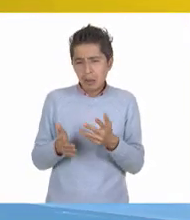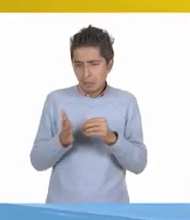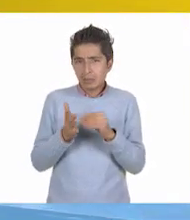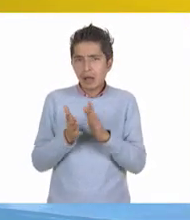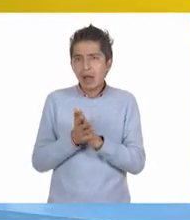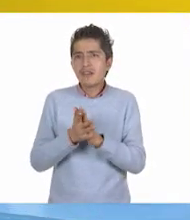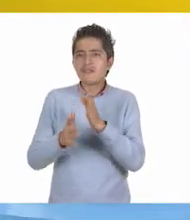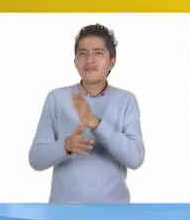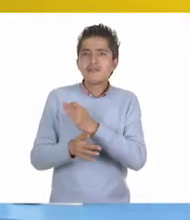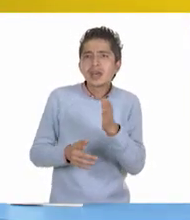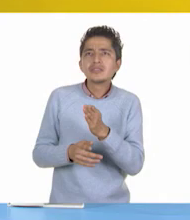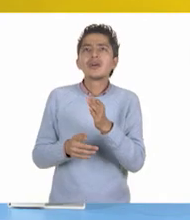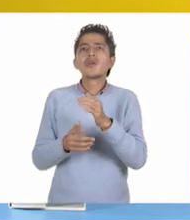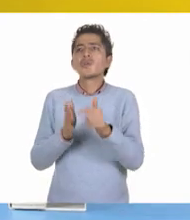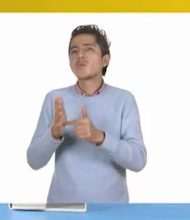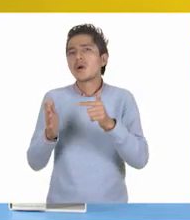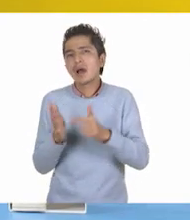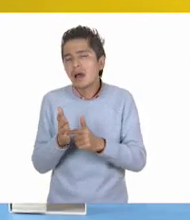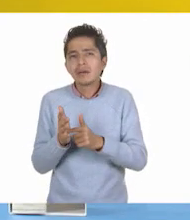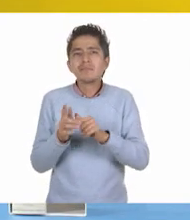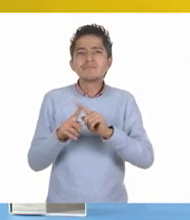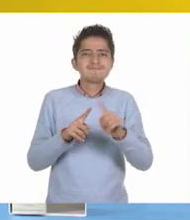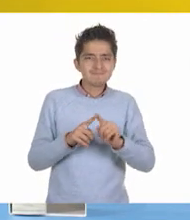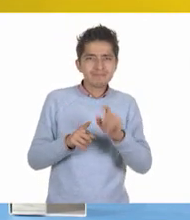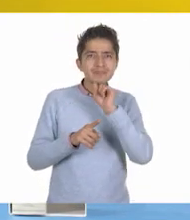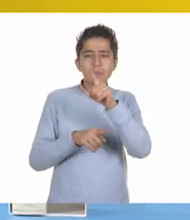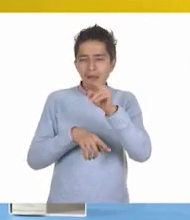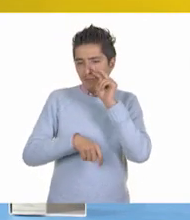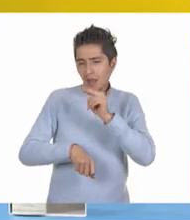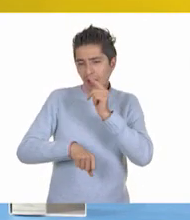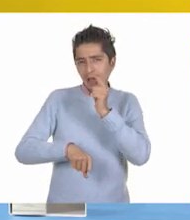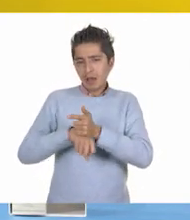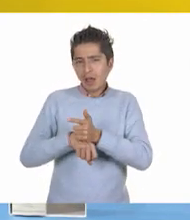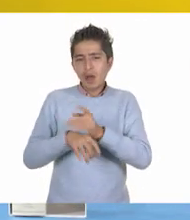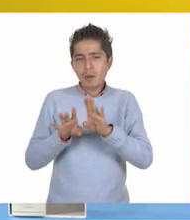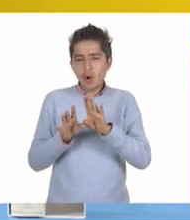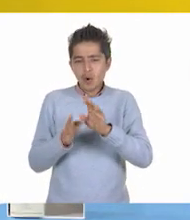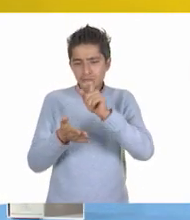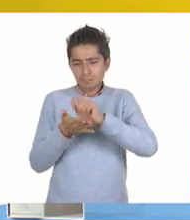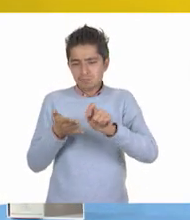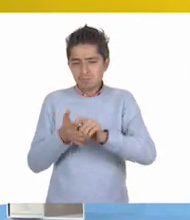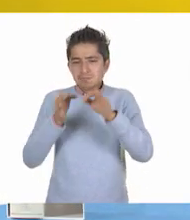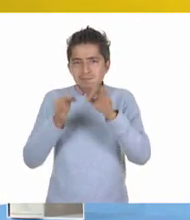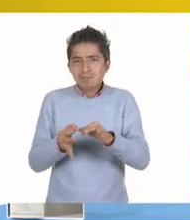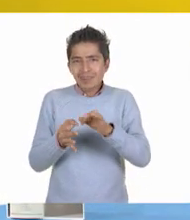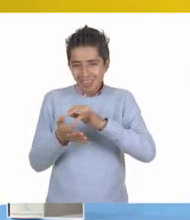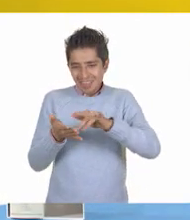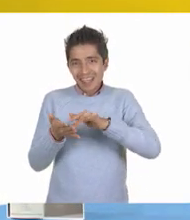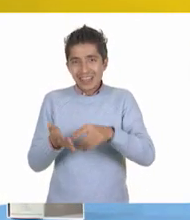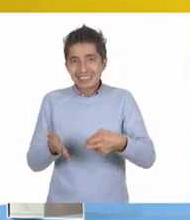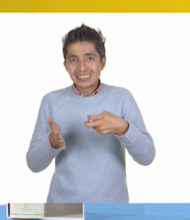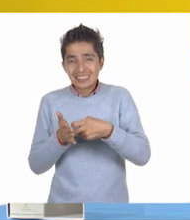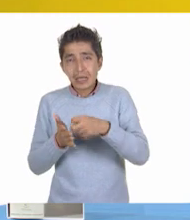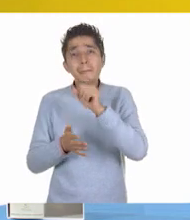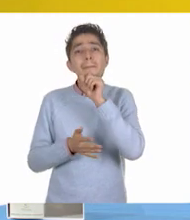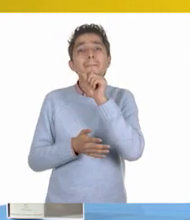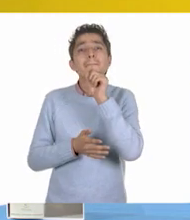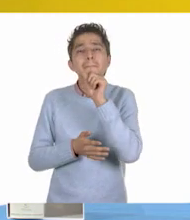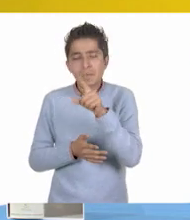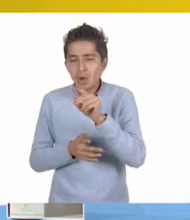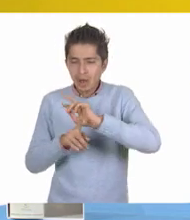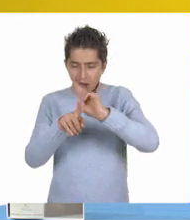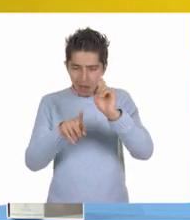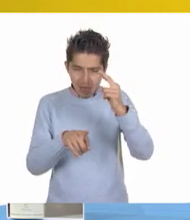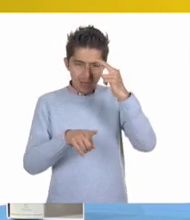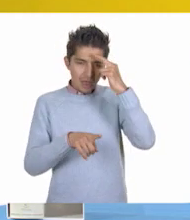inferiremos fechas y lugares. Observaremos cuestiones de propiedad ortográfica del texto. Asimismo, recordaremos